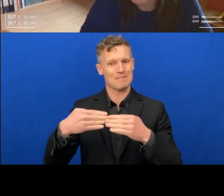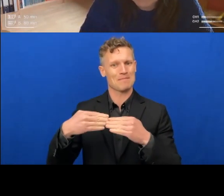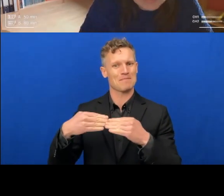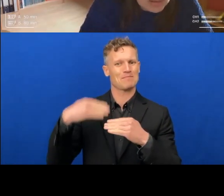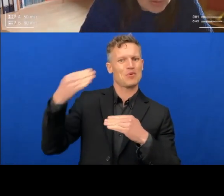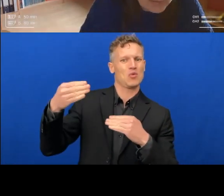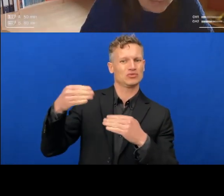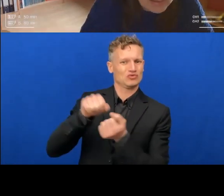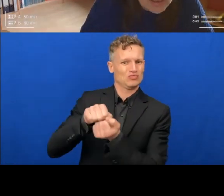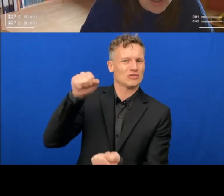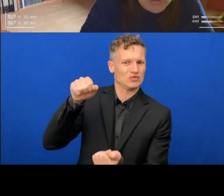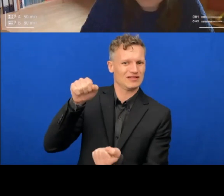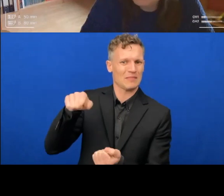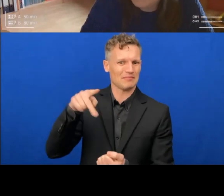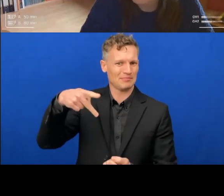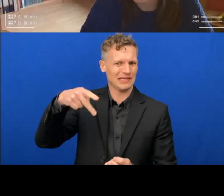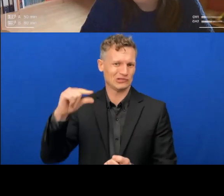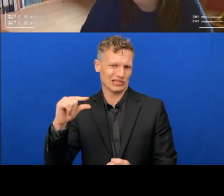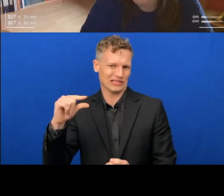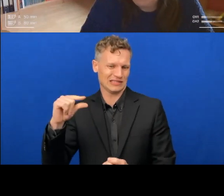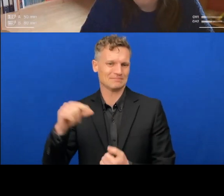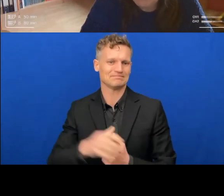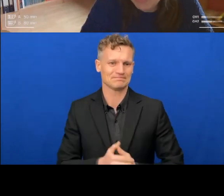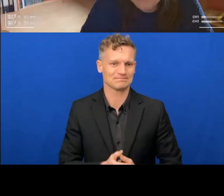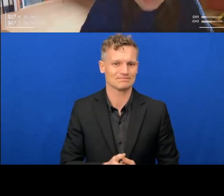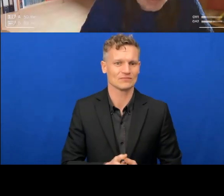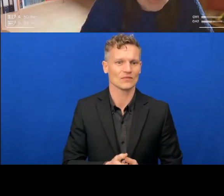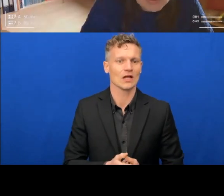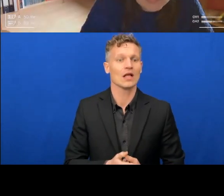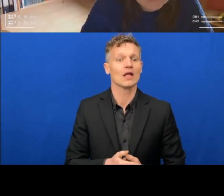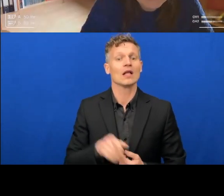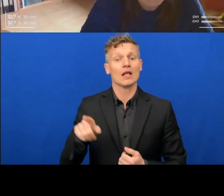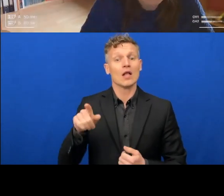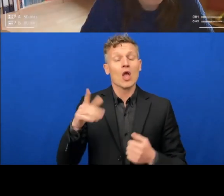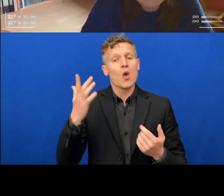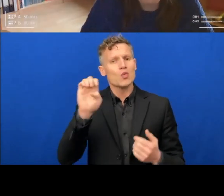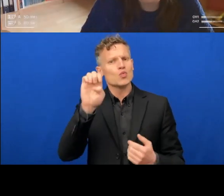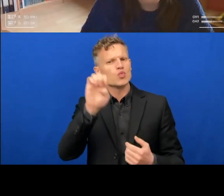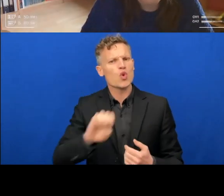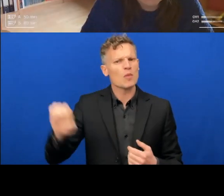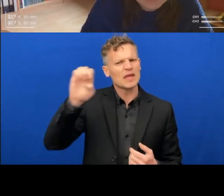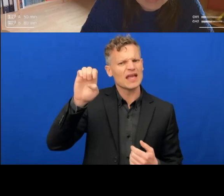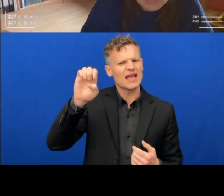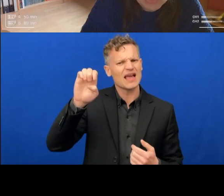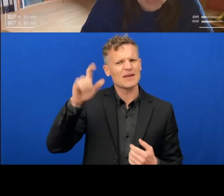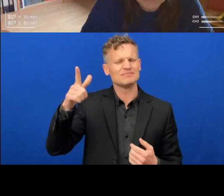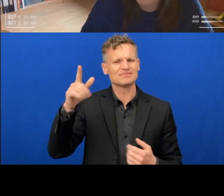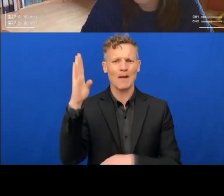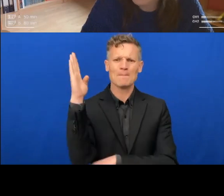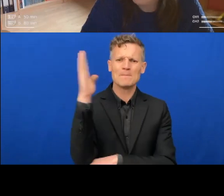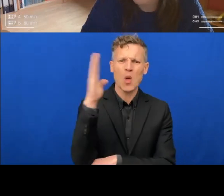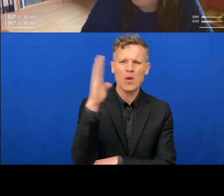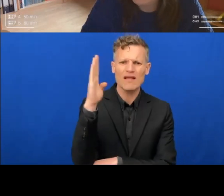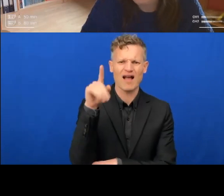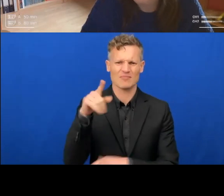Y en 2008, cuando se integró la lengua de señas flamenca como resultado del proceso de Bolonia, la